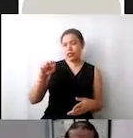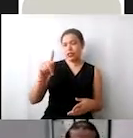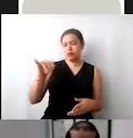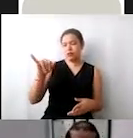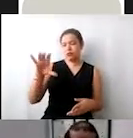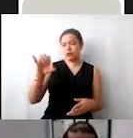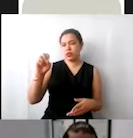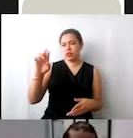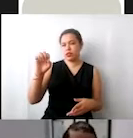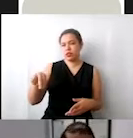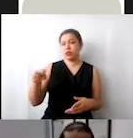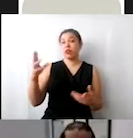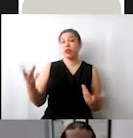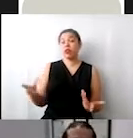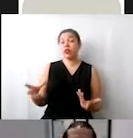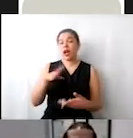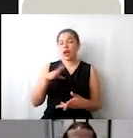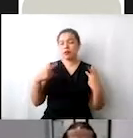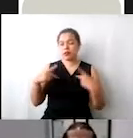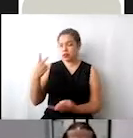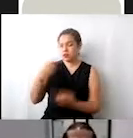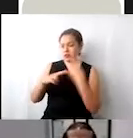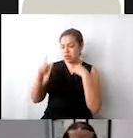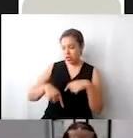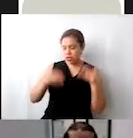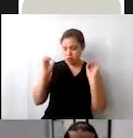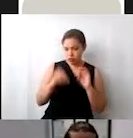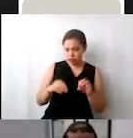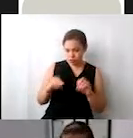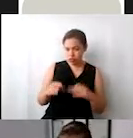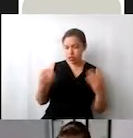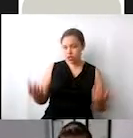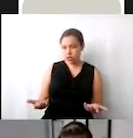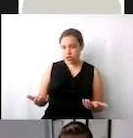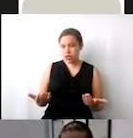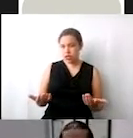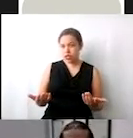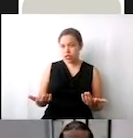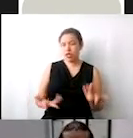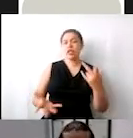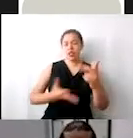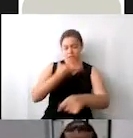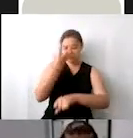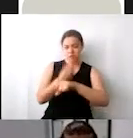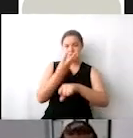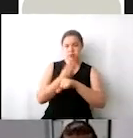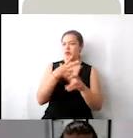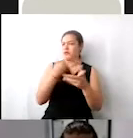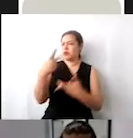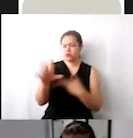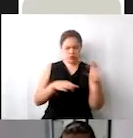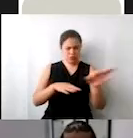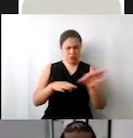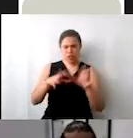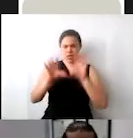El personal viene a la oficina, hace el mantenimiento, lo que tiene que hacer en los equipos